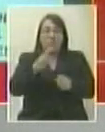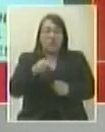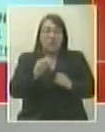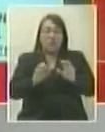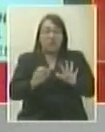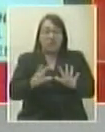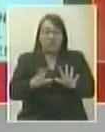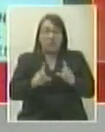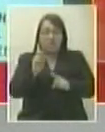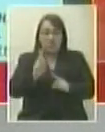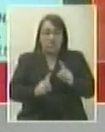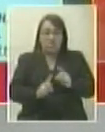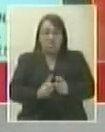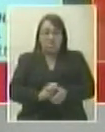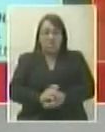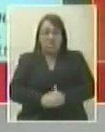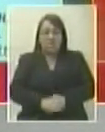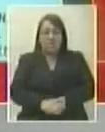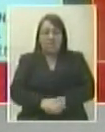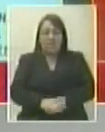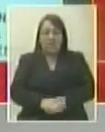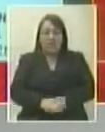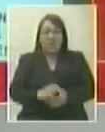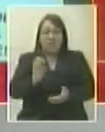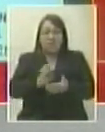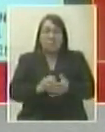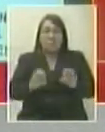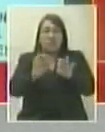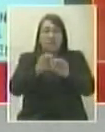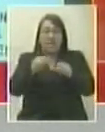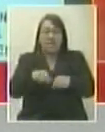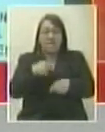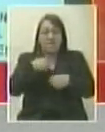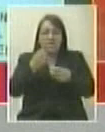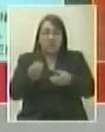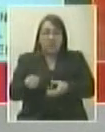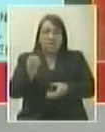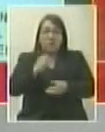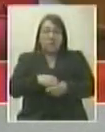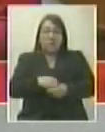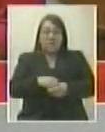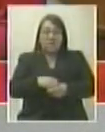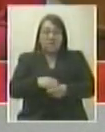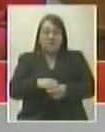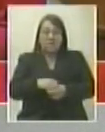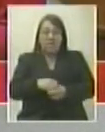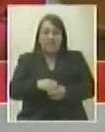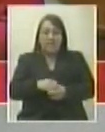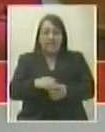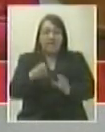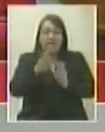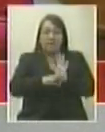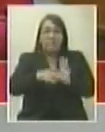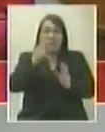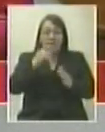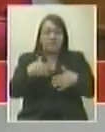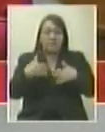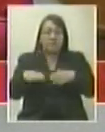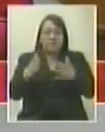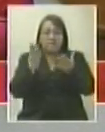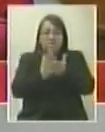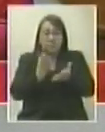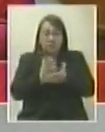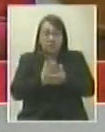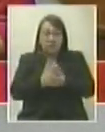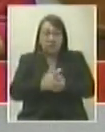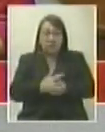año 2011. Lo interesante aquí es que se están incluyendo fondos para hacer